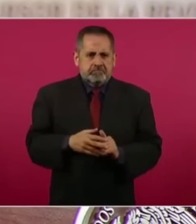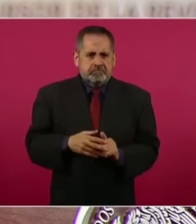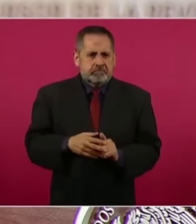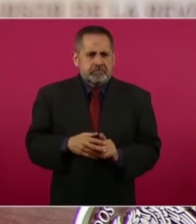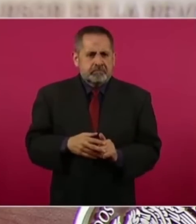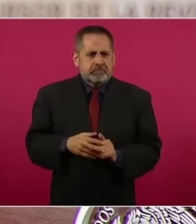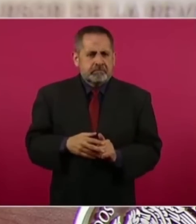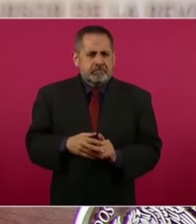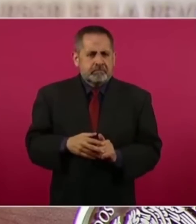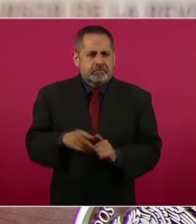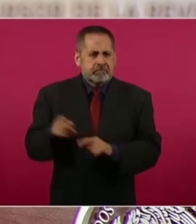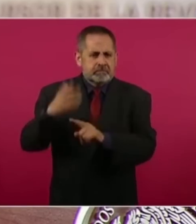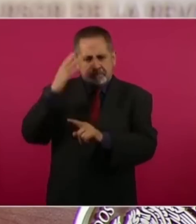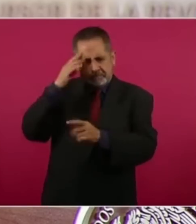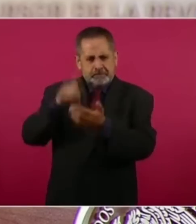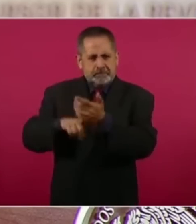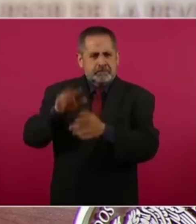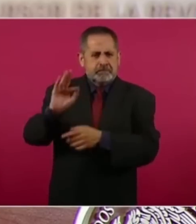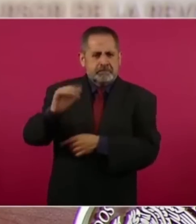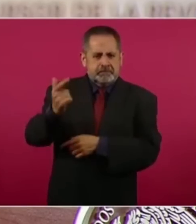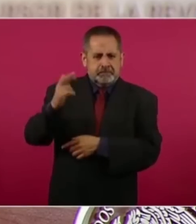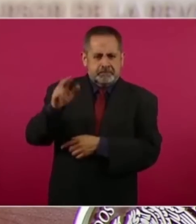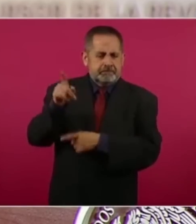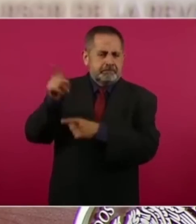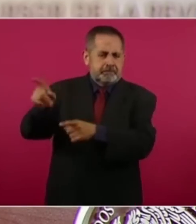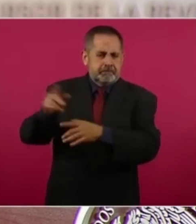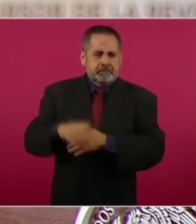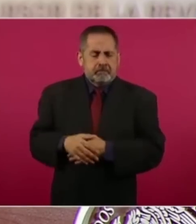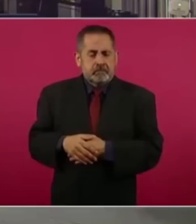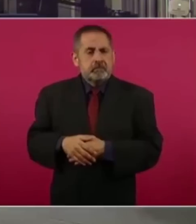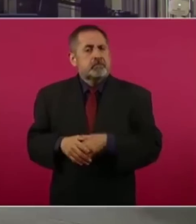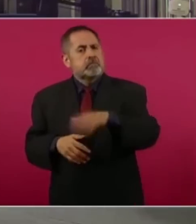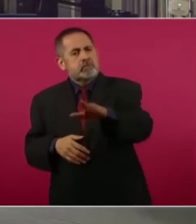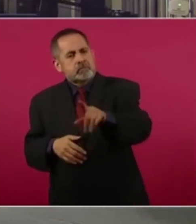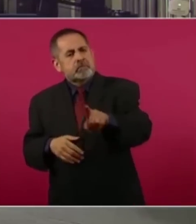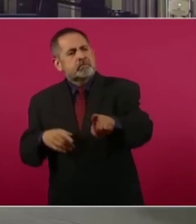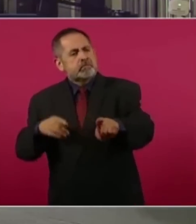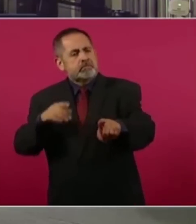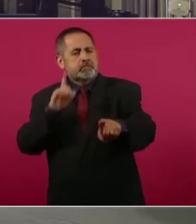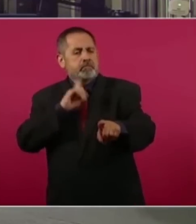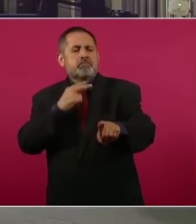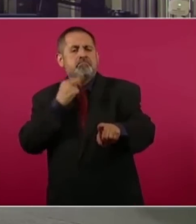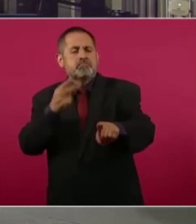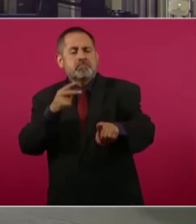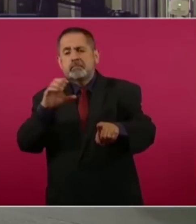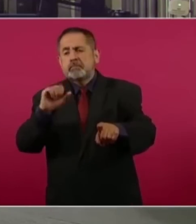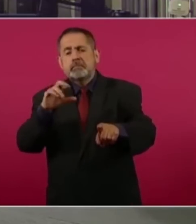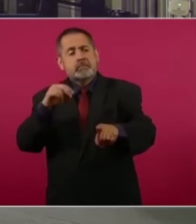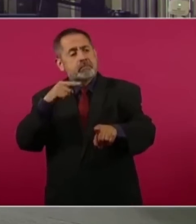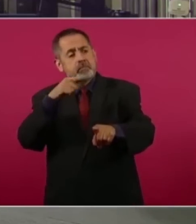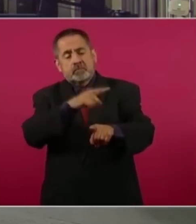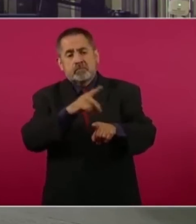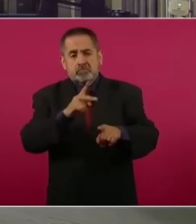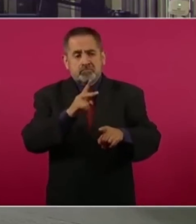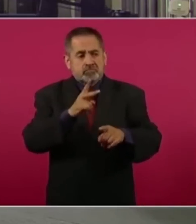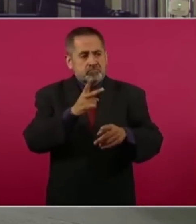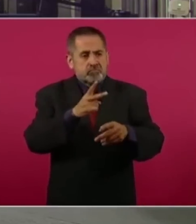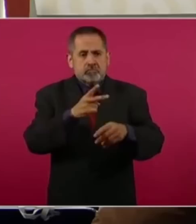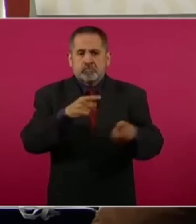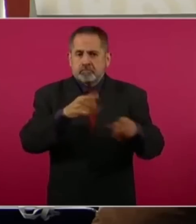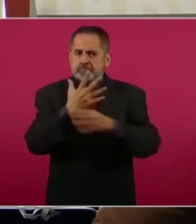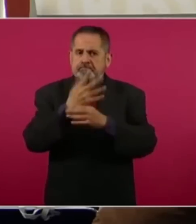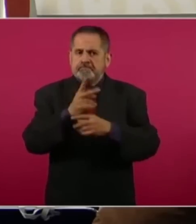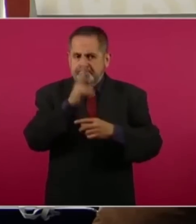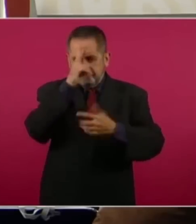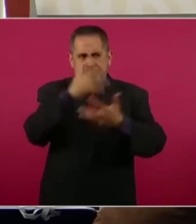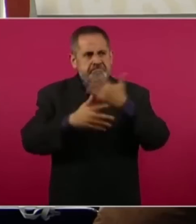lo conoce la fiscalía. Pero no era un generador de violencia como algunos otros delincuentes que